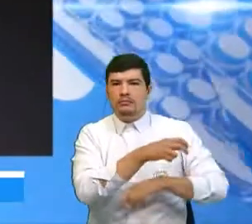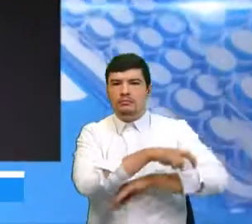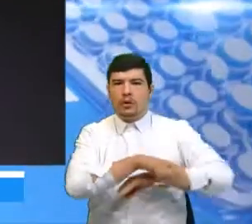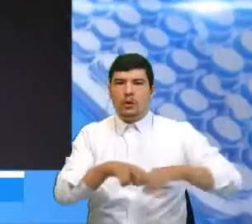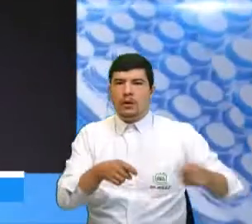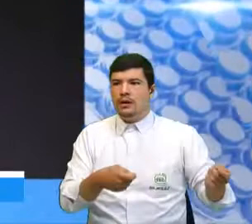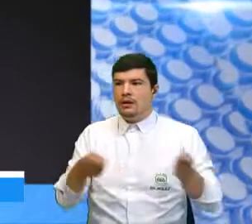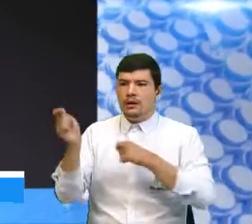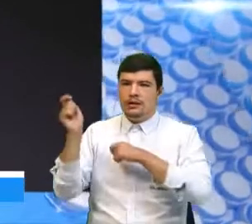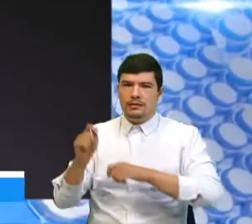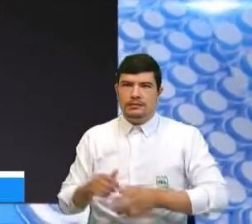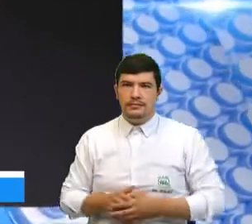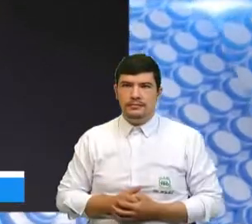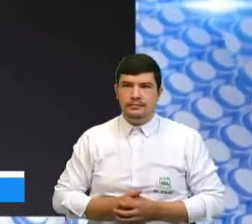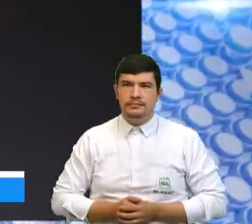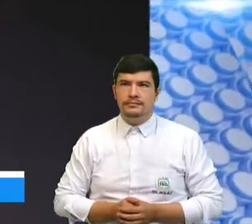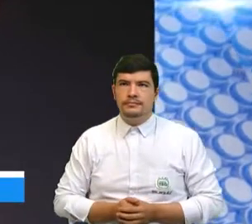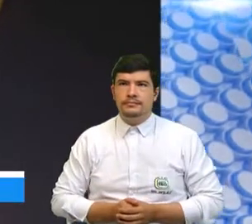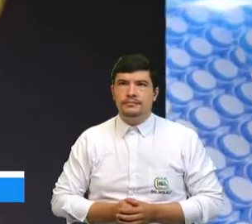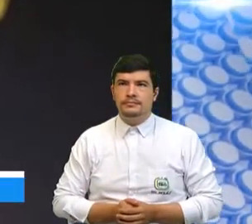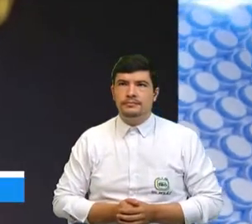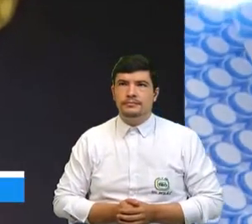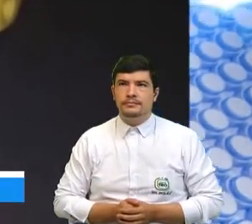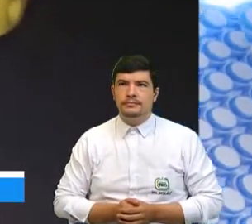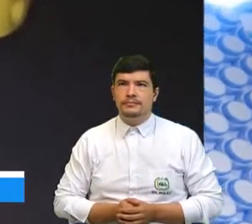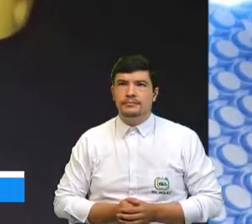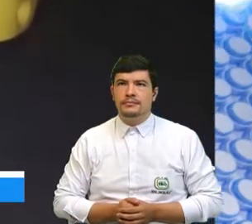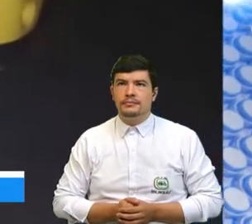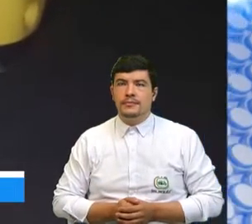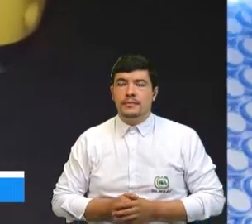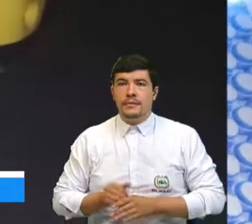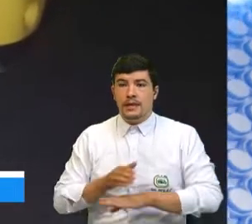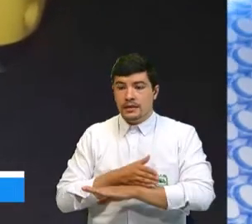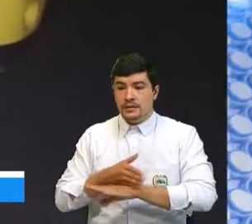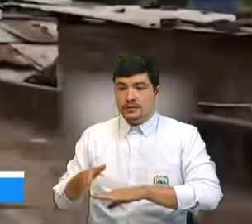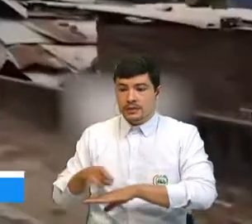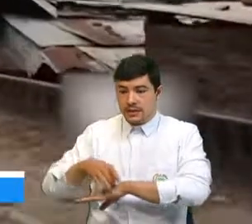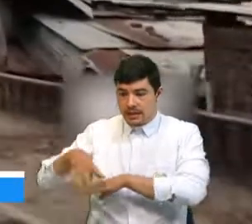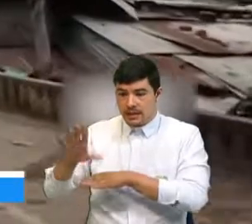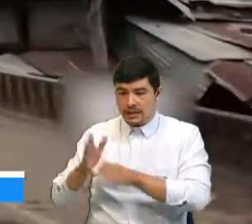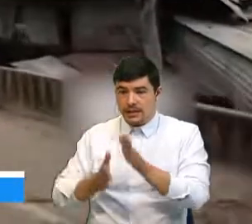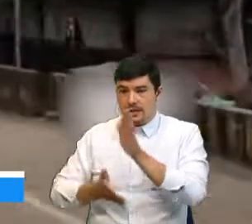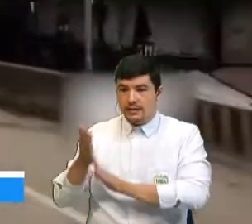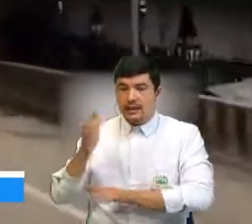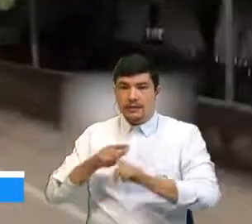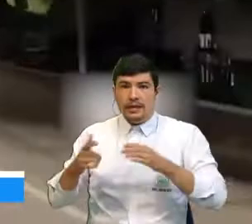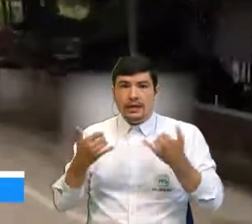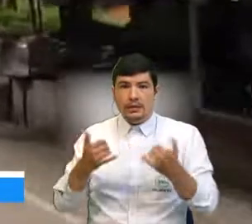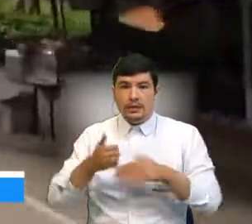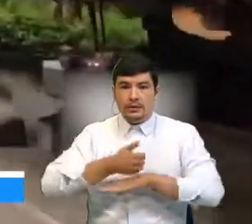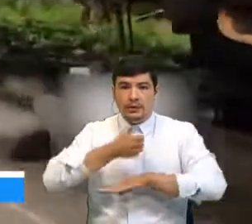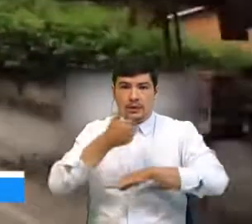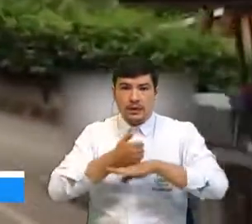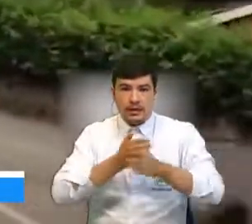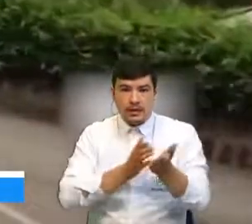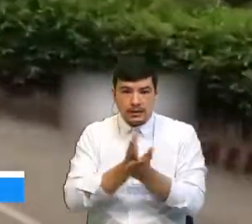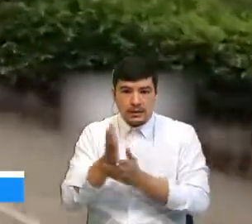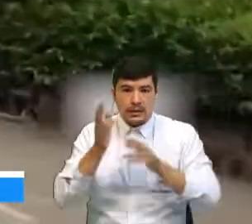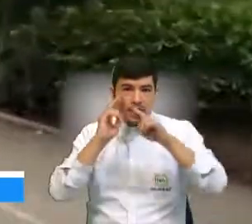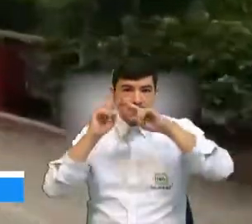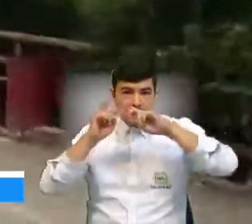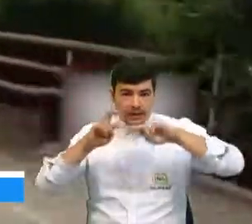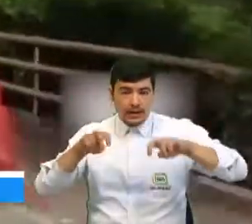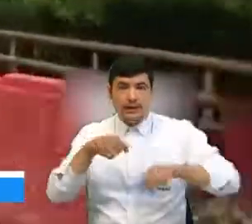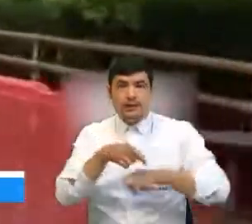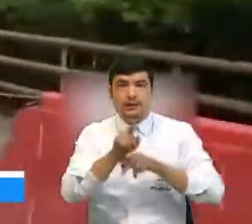justamente amenazándola, dice ella, con un arma de fuego. Después pues la dejaron ir. Las autoridades siguen investigando este tema